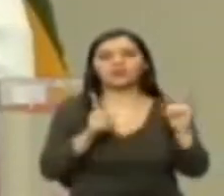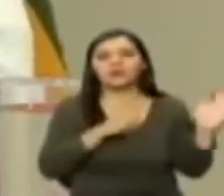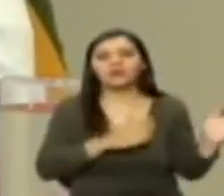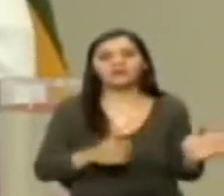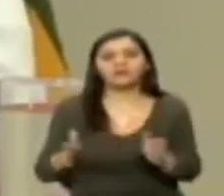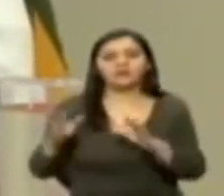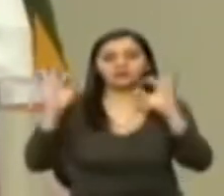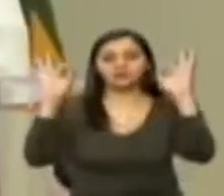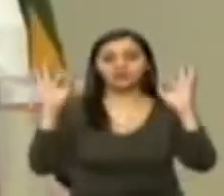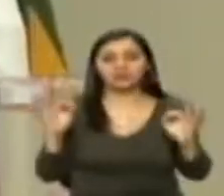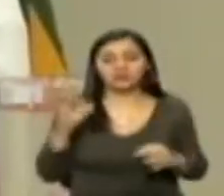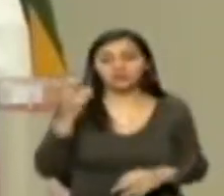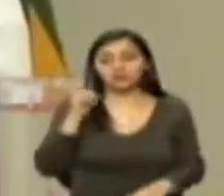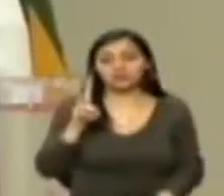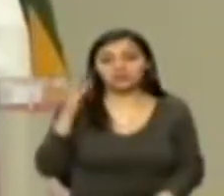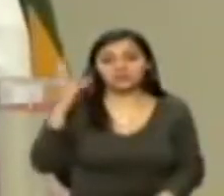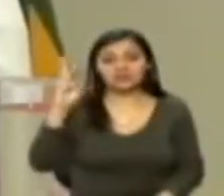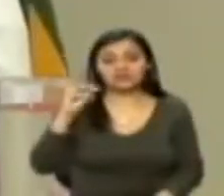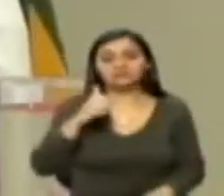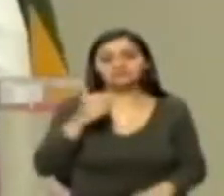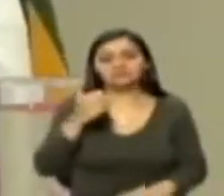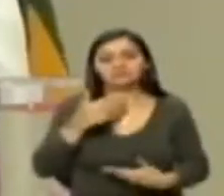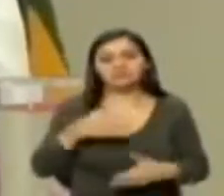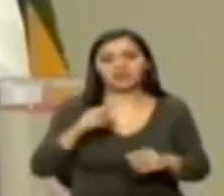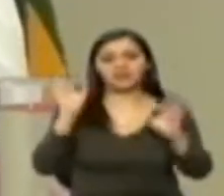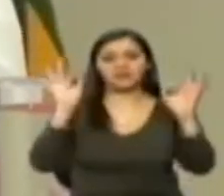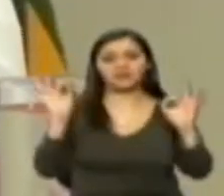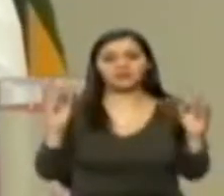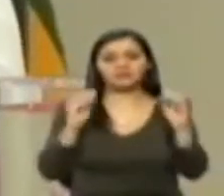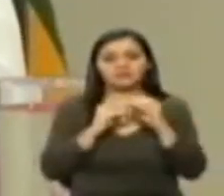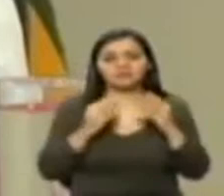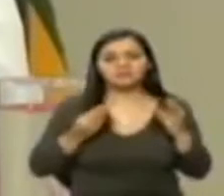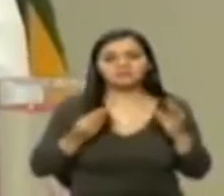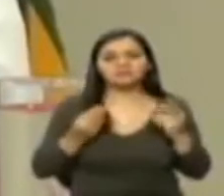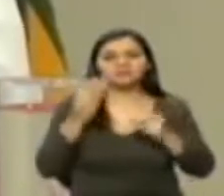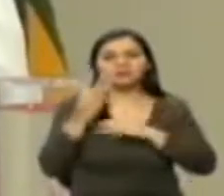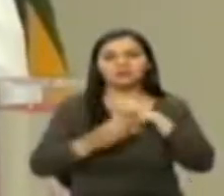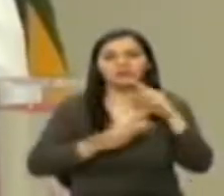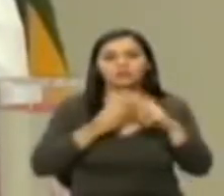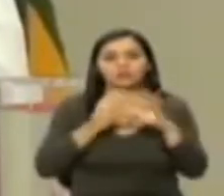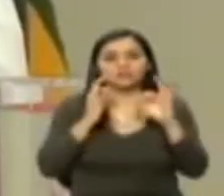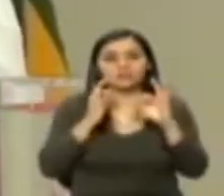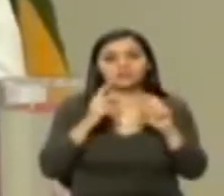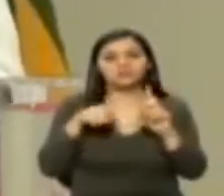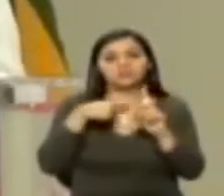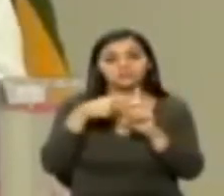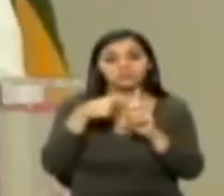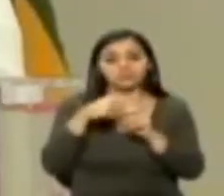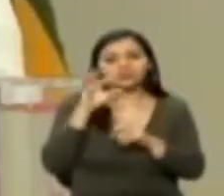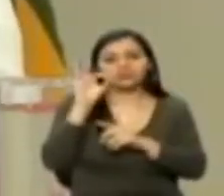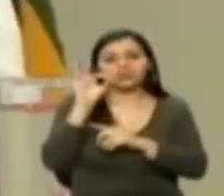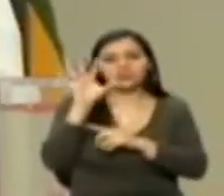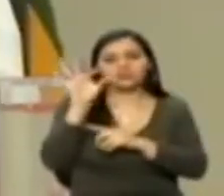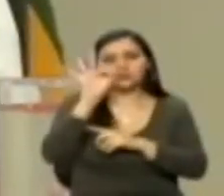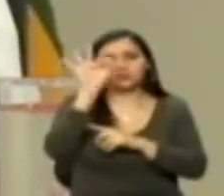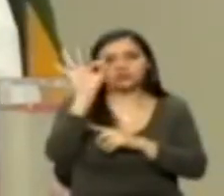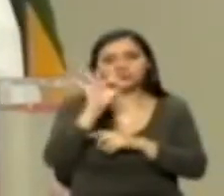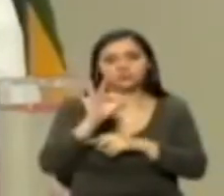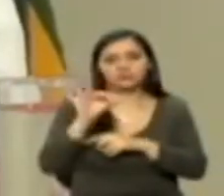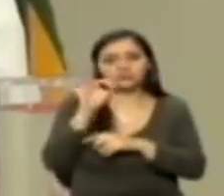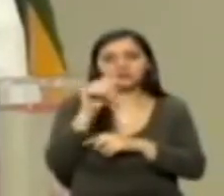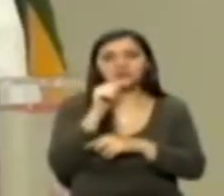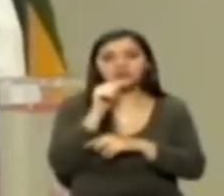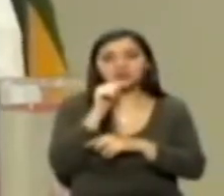eléctrica. 2016 ya vamos a tener la matriz eléctrica más eficiente y más amigable del mundo. Cerca del 95% de energía eléctrica de origen